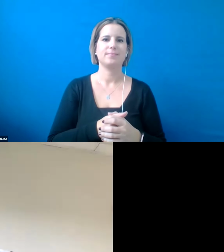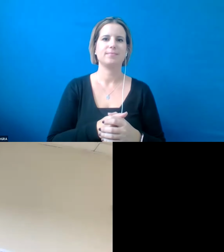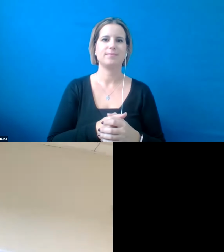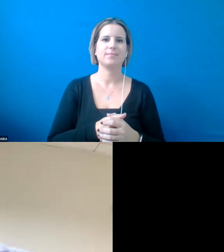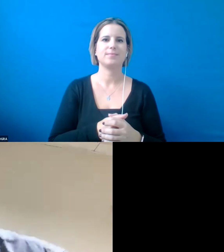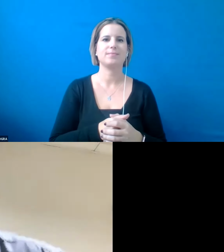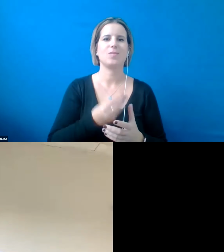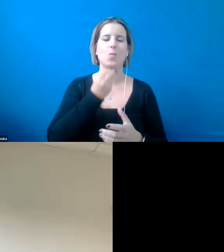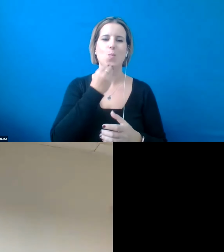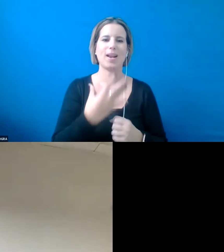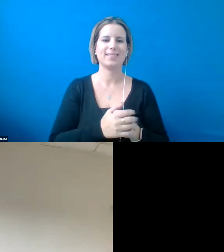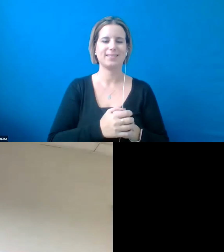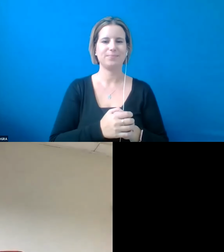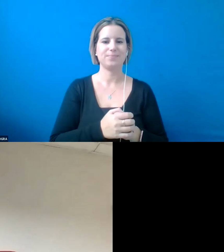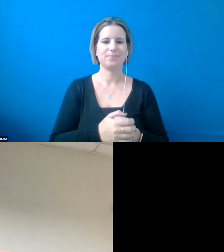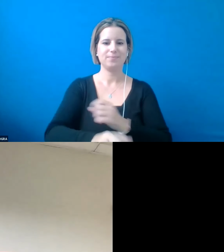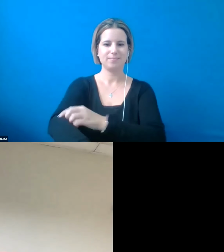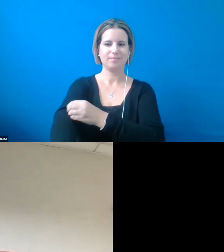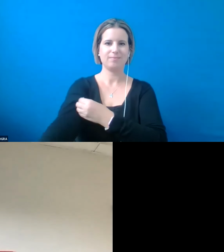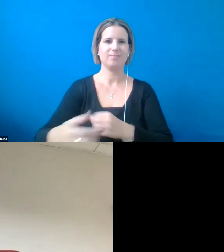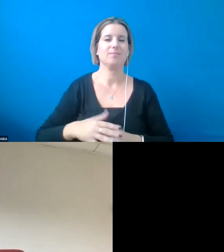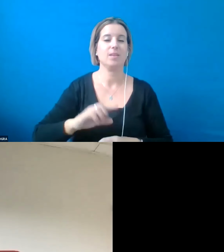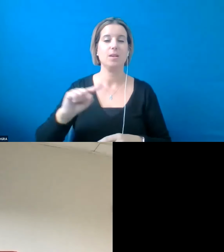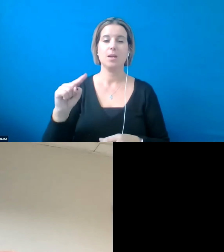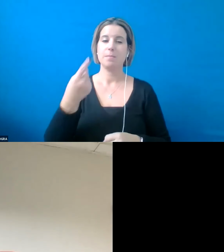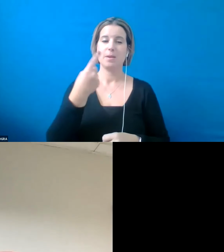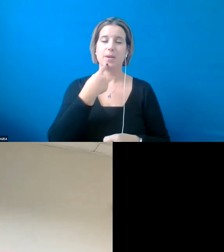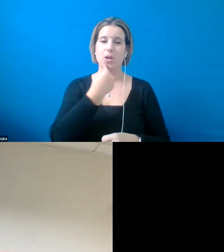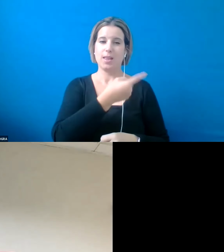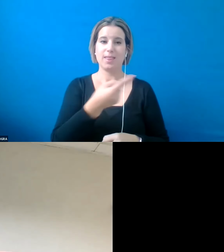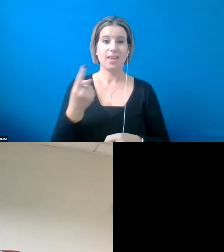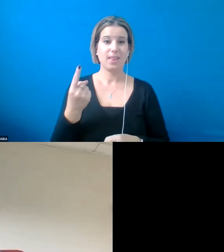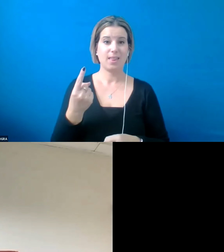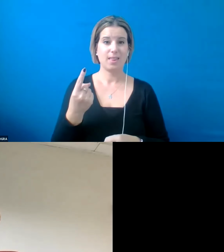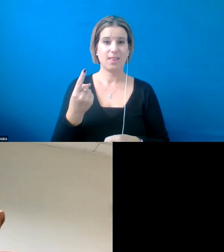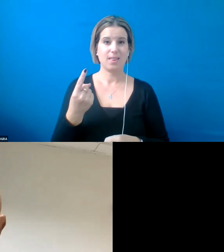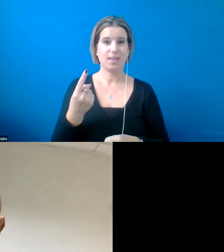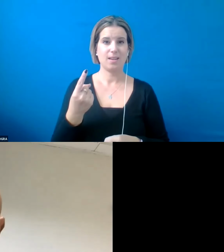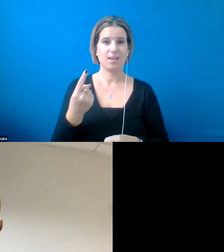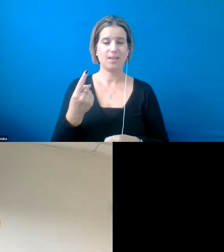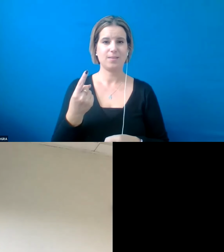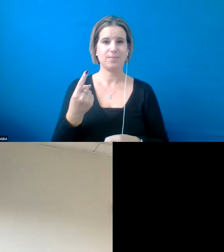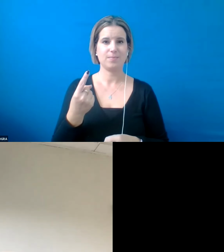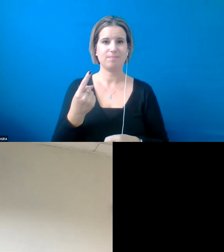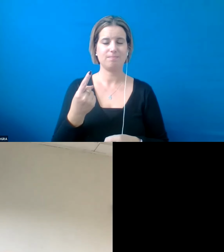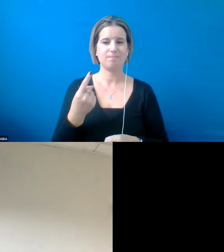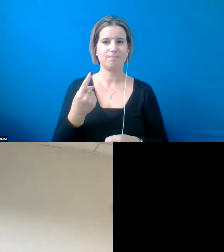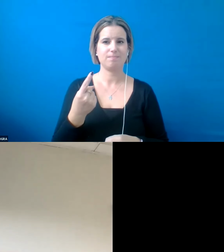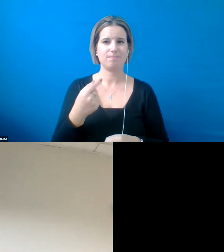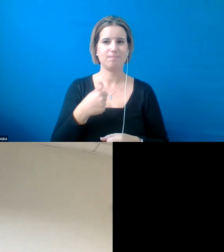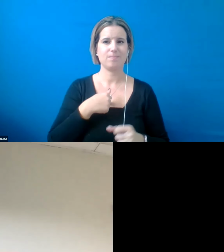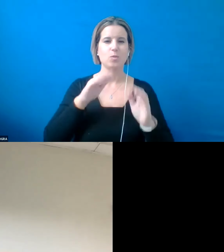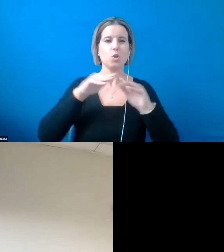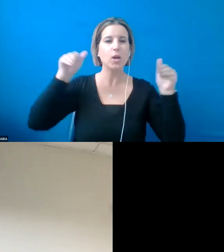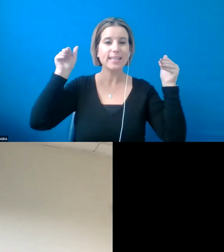muy buenas lo primero es decir que tal y como se me planteó la intervención yo